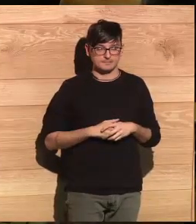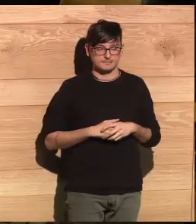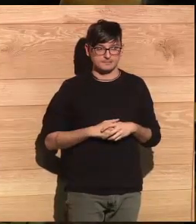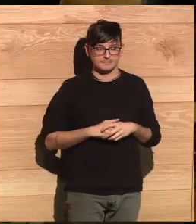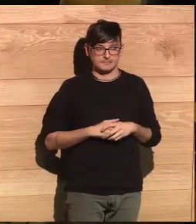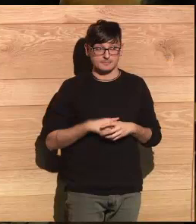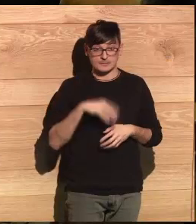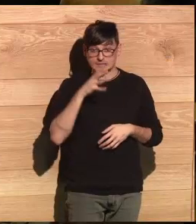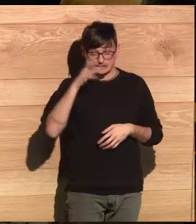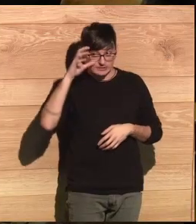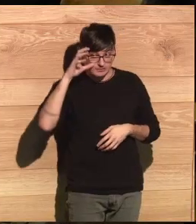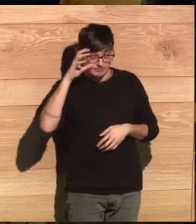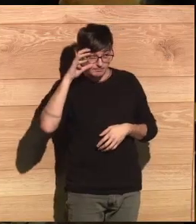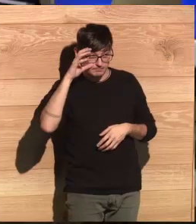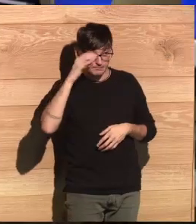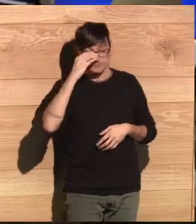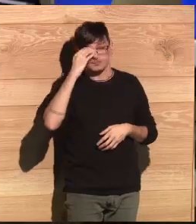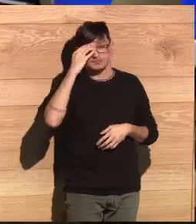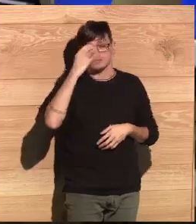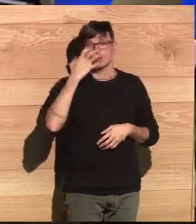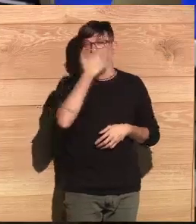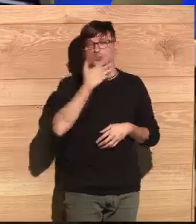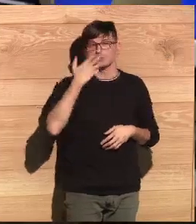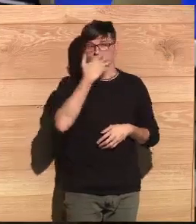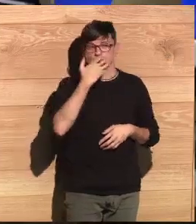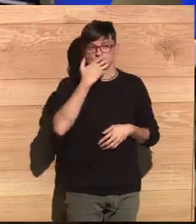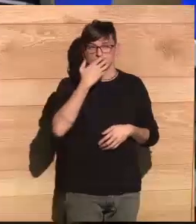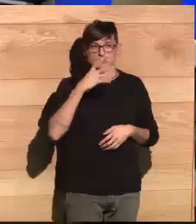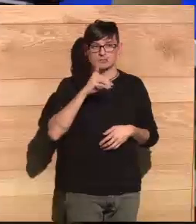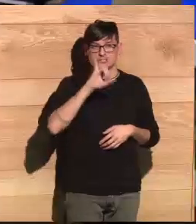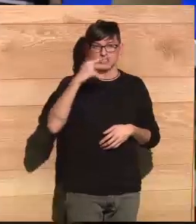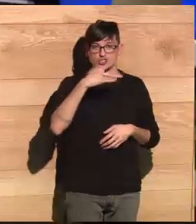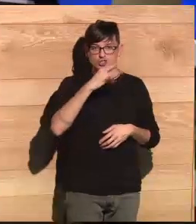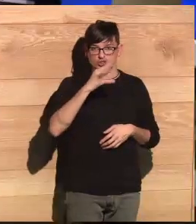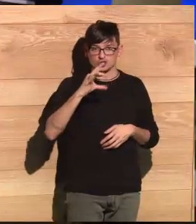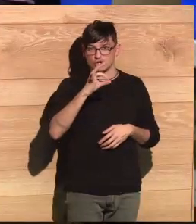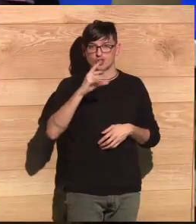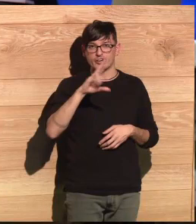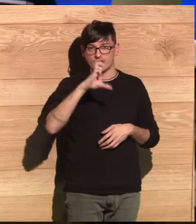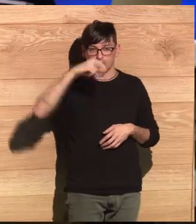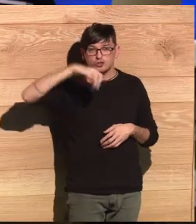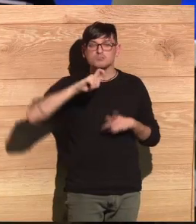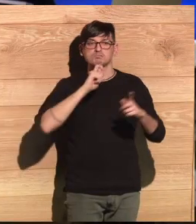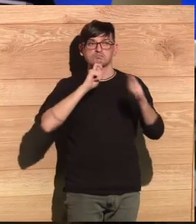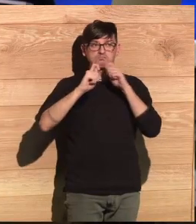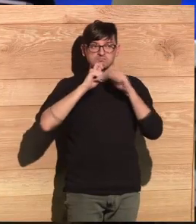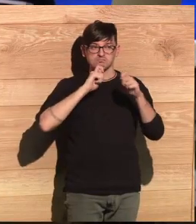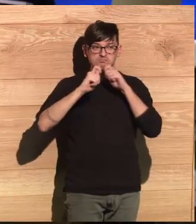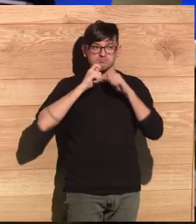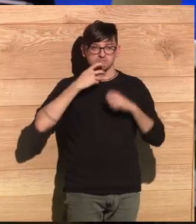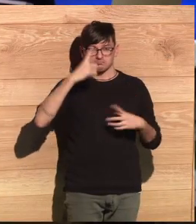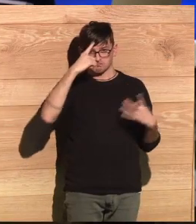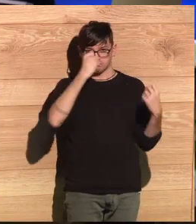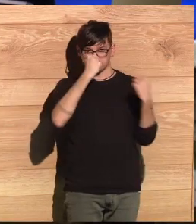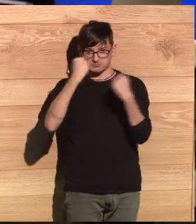Vamos a escuchar a continuación el relato de Itxaso Recondo. Ella es periodista especializada en comunicación